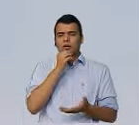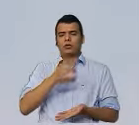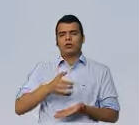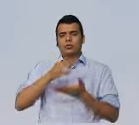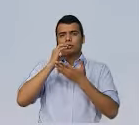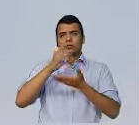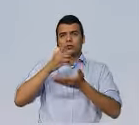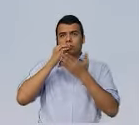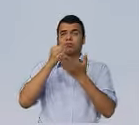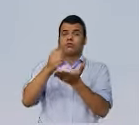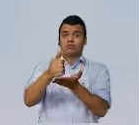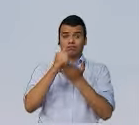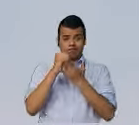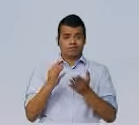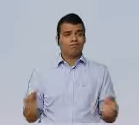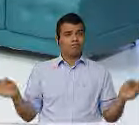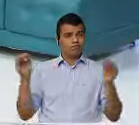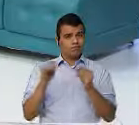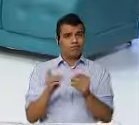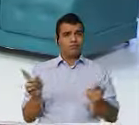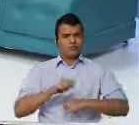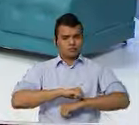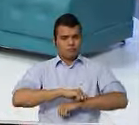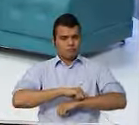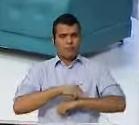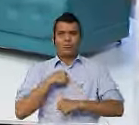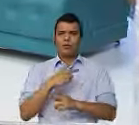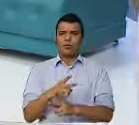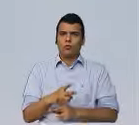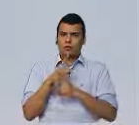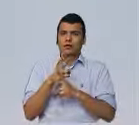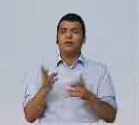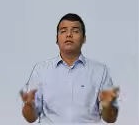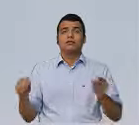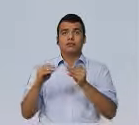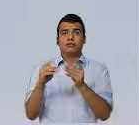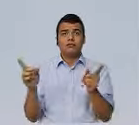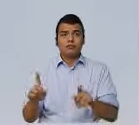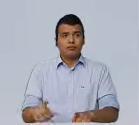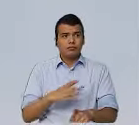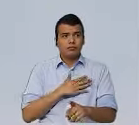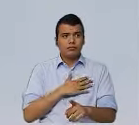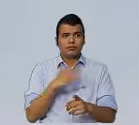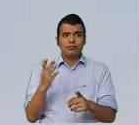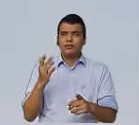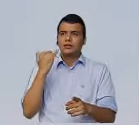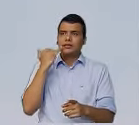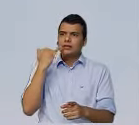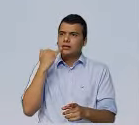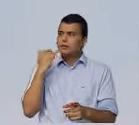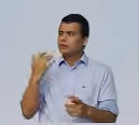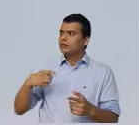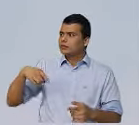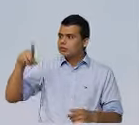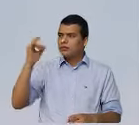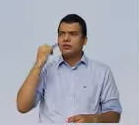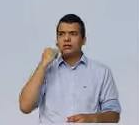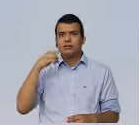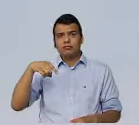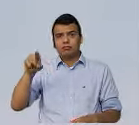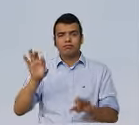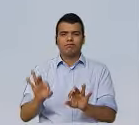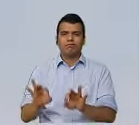y eso ayuda también con el cuidado de la piel, con una buena eliminación de orina, súper importante